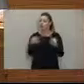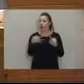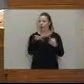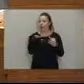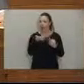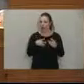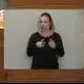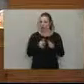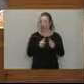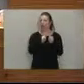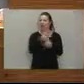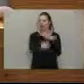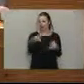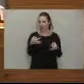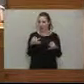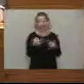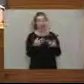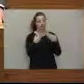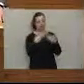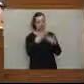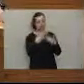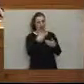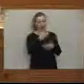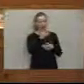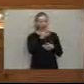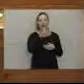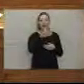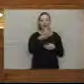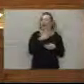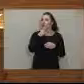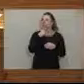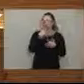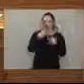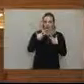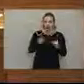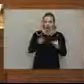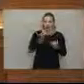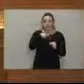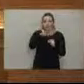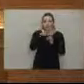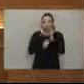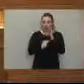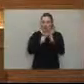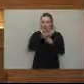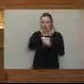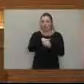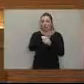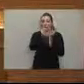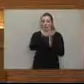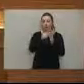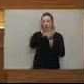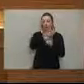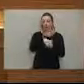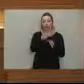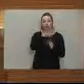eficaz para los trabajadores de Tenneco. En definitiva, ya anuncio que solicitaremos la votación por puntos, anunciándoles que votaremos